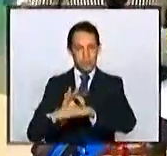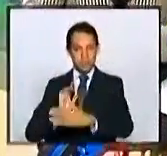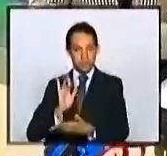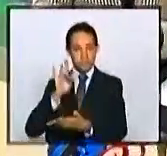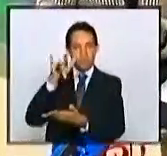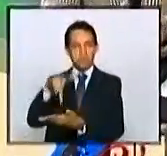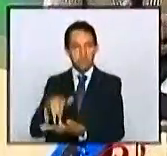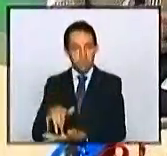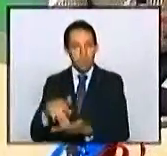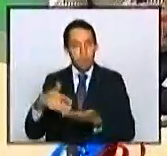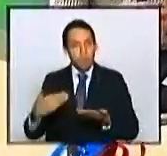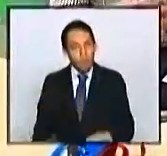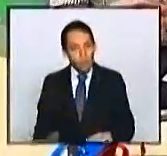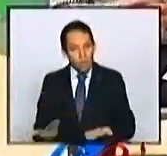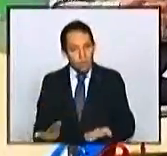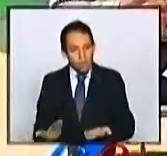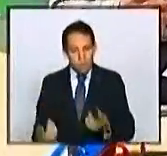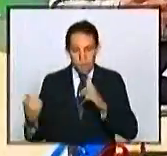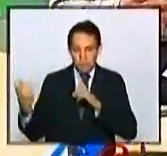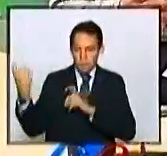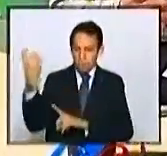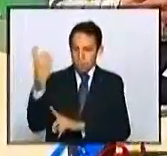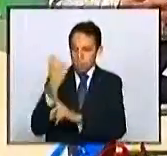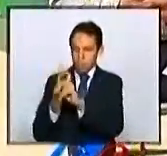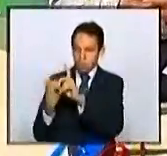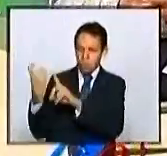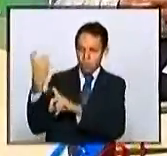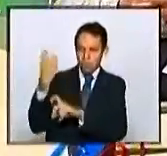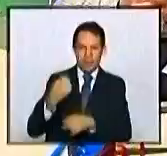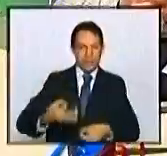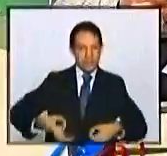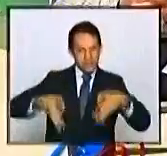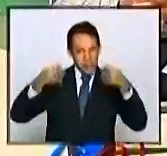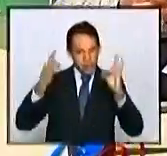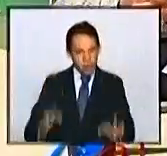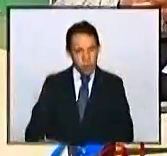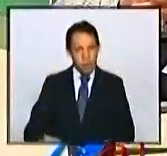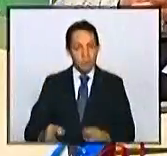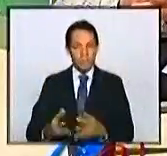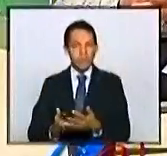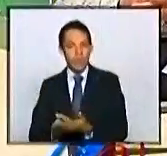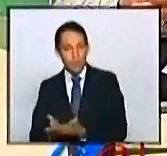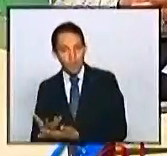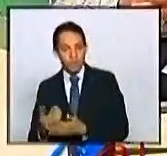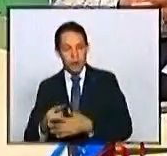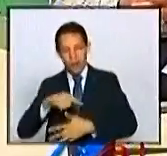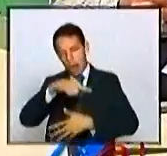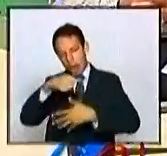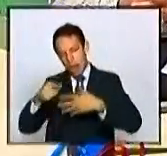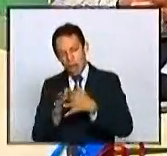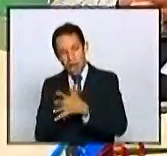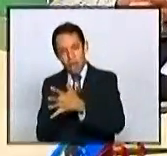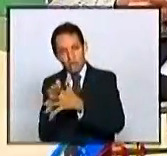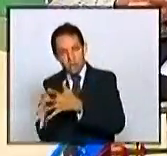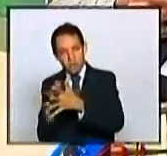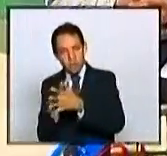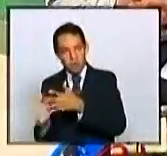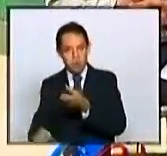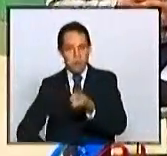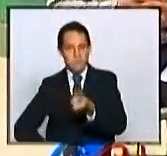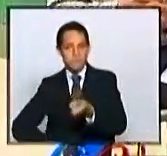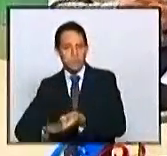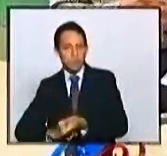Hablemos cómo podría ser ese proceso en el paciente para que realmente le dé los datos suficientes al paciente y poder tener el apoyo de